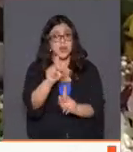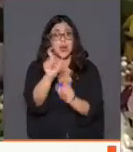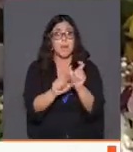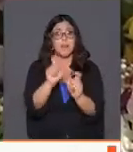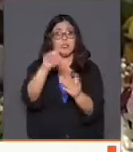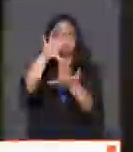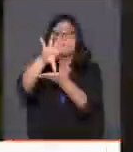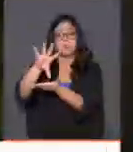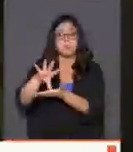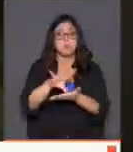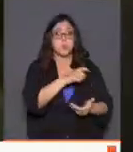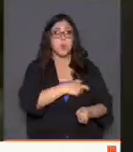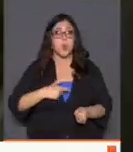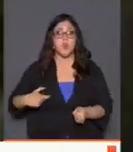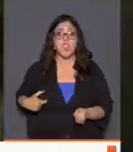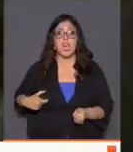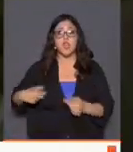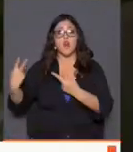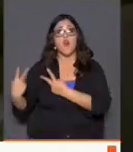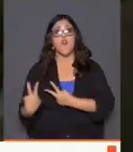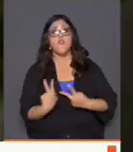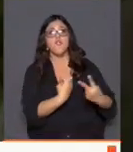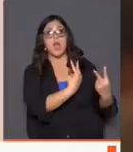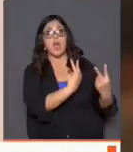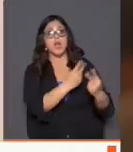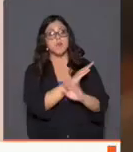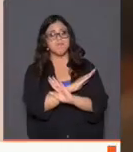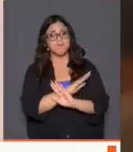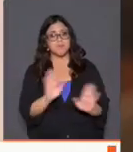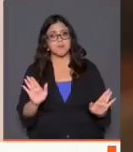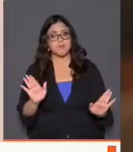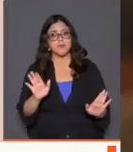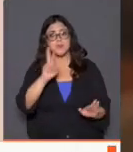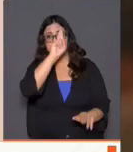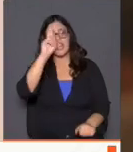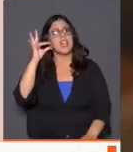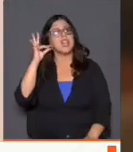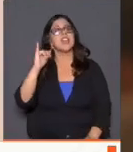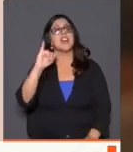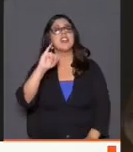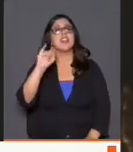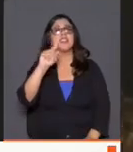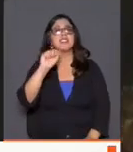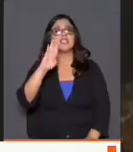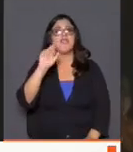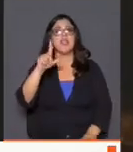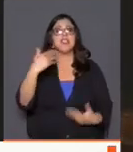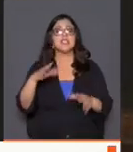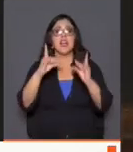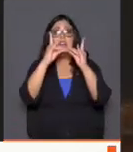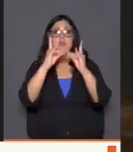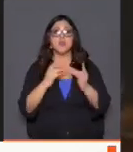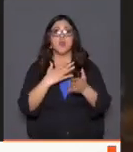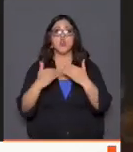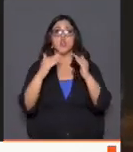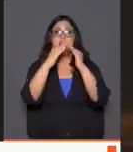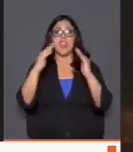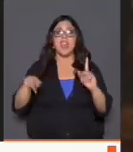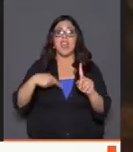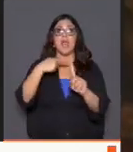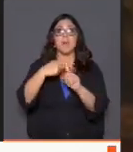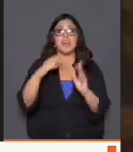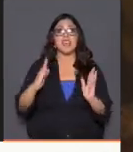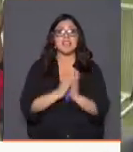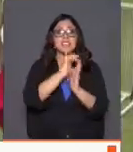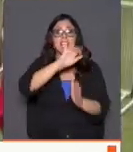distintos países el viaje de la reina habrá llegado a su fin Isabel II serán cerrada en la capilla de San Jorge estará